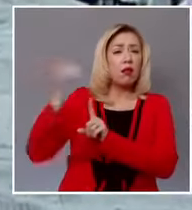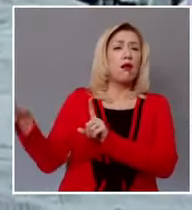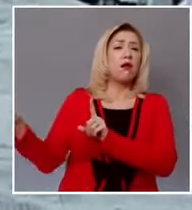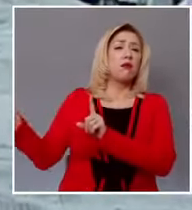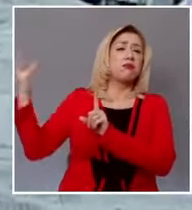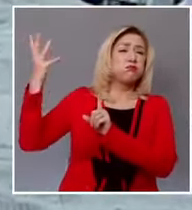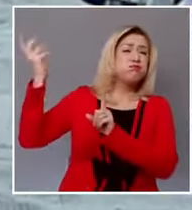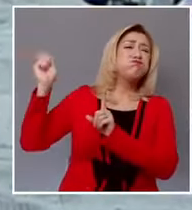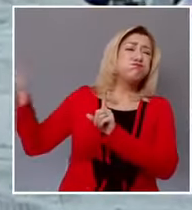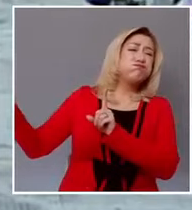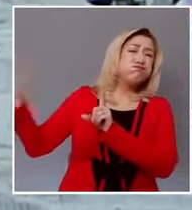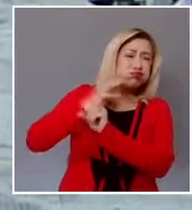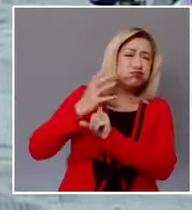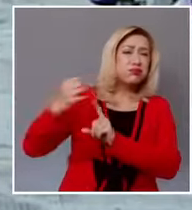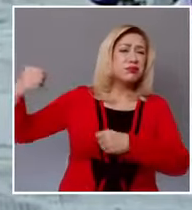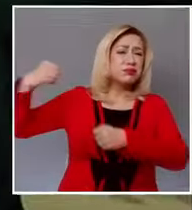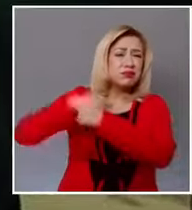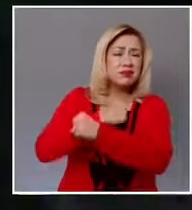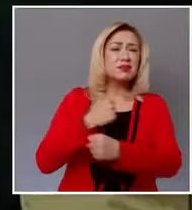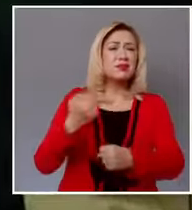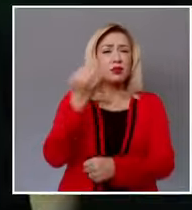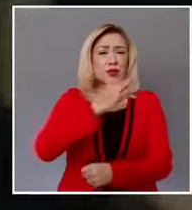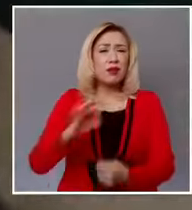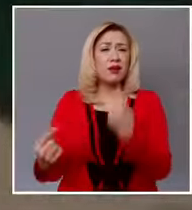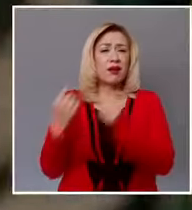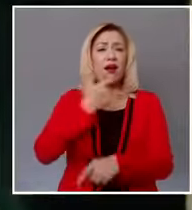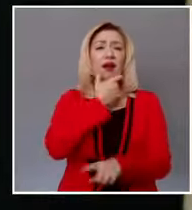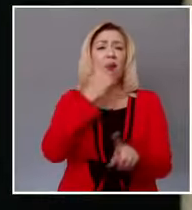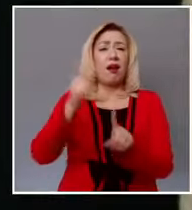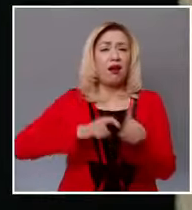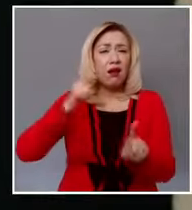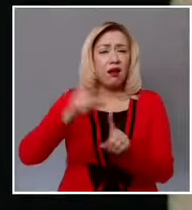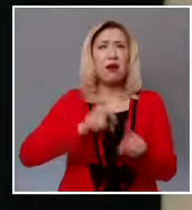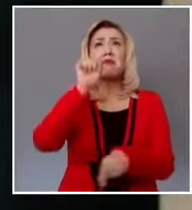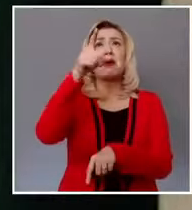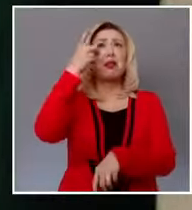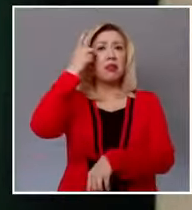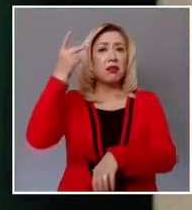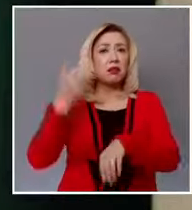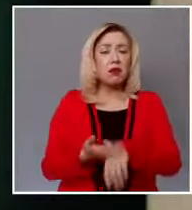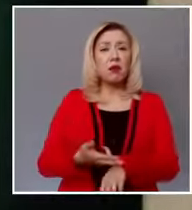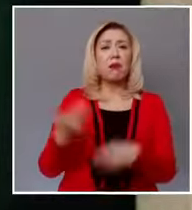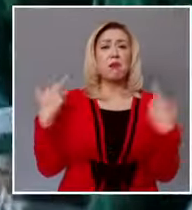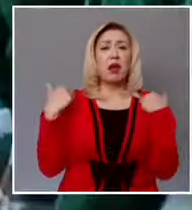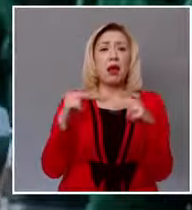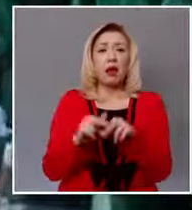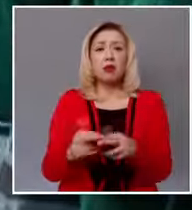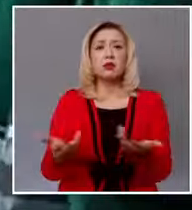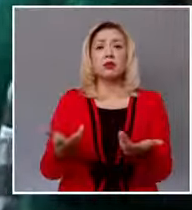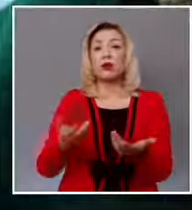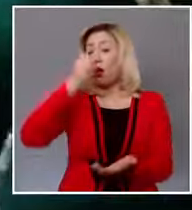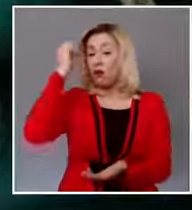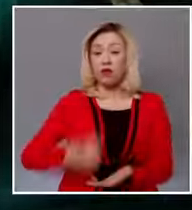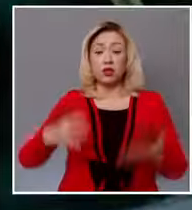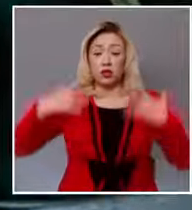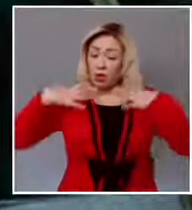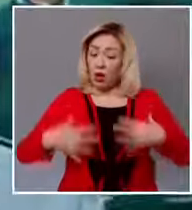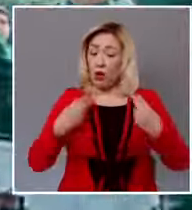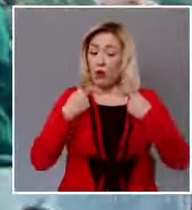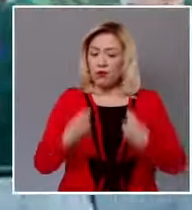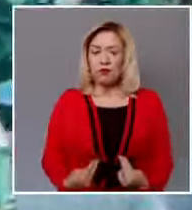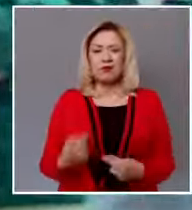revictimización por parte de la autoridad escolar, usar uniforme según su sexo de nacimiento y no el de su identidad, hasta